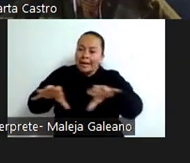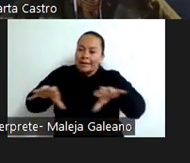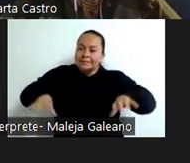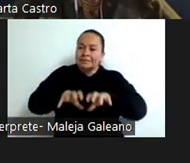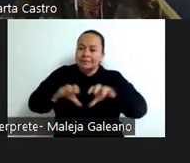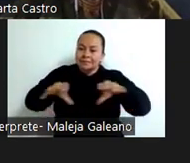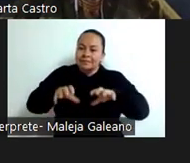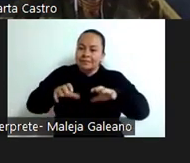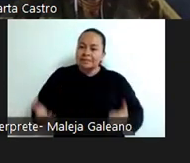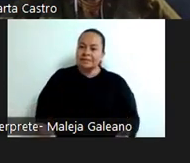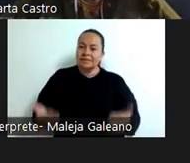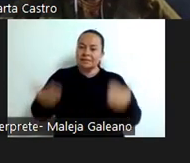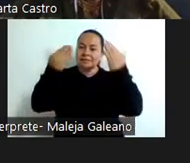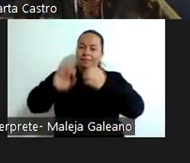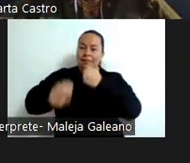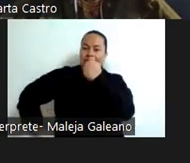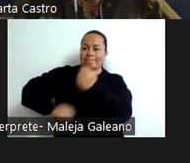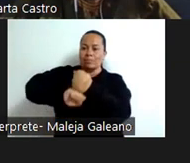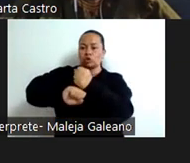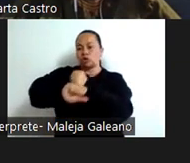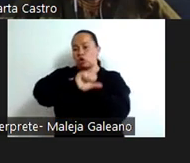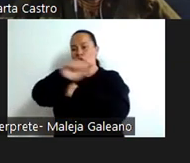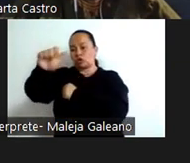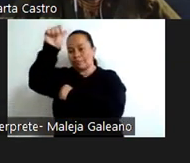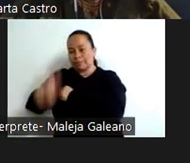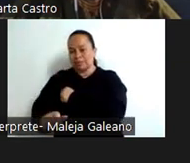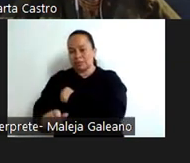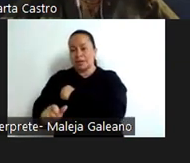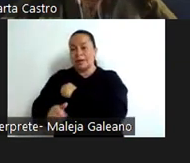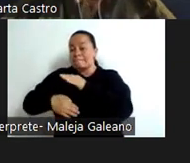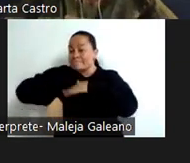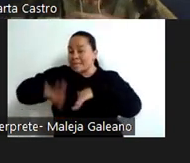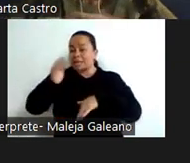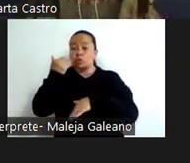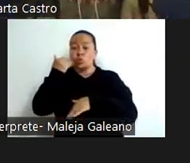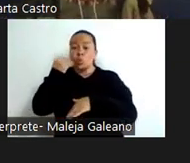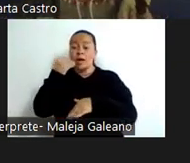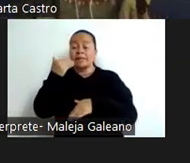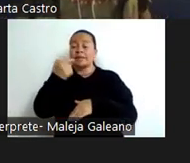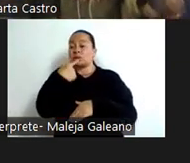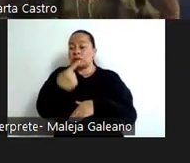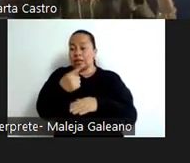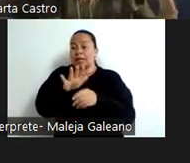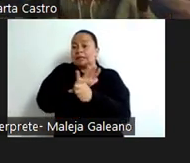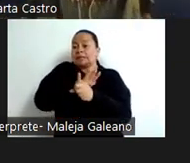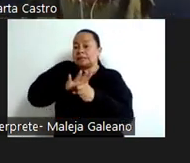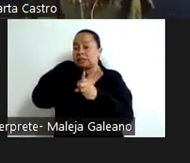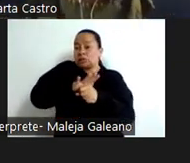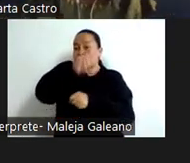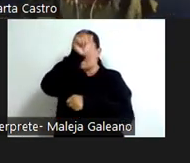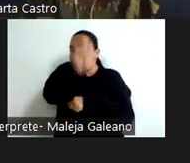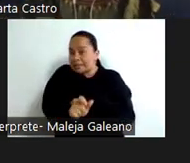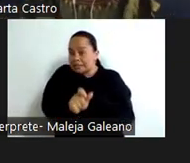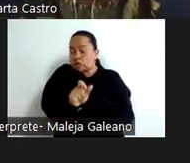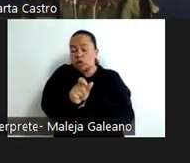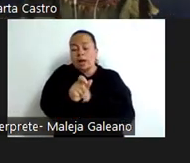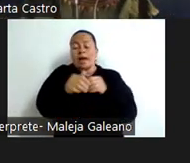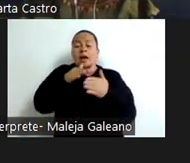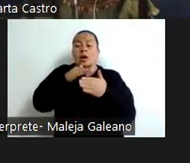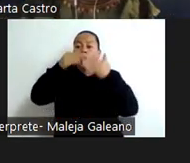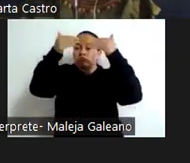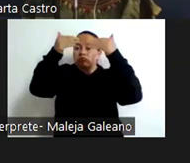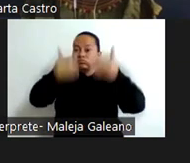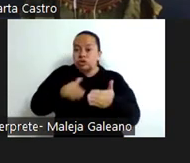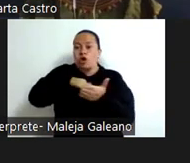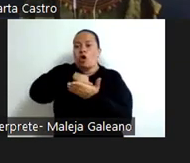beneficio o apoyo de otros asociados máxime cuando se trata de personas en situación de debilidad manifiesta o en